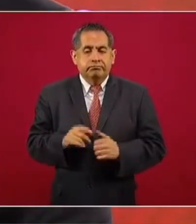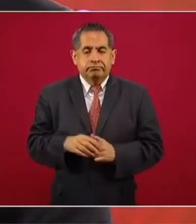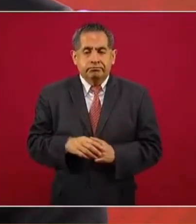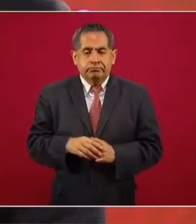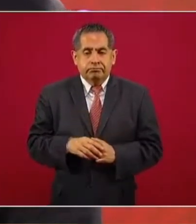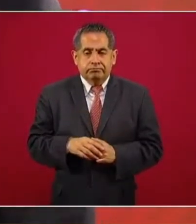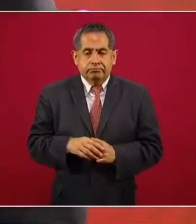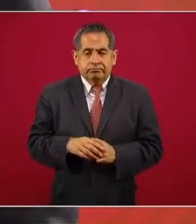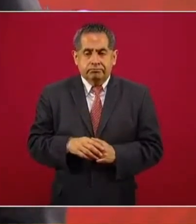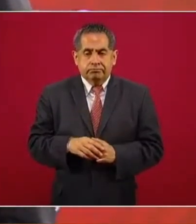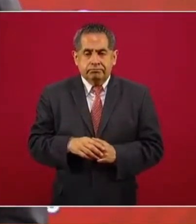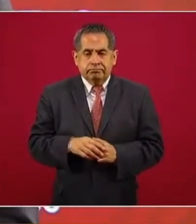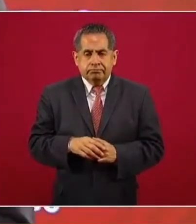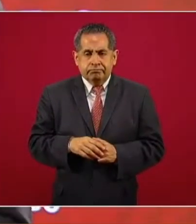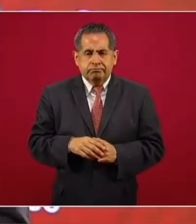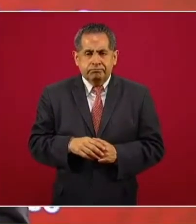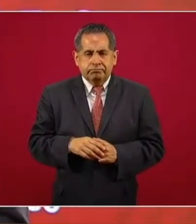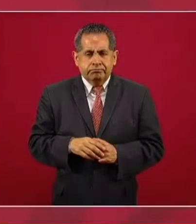presentaron cargos.